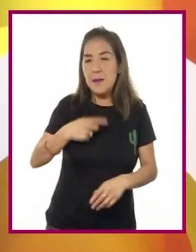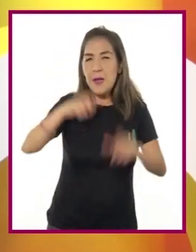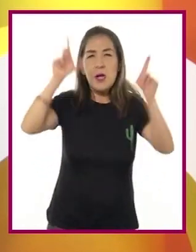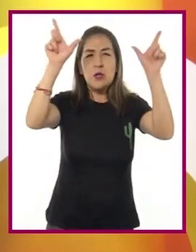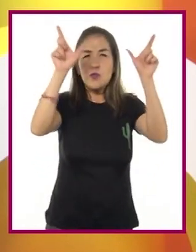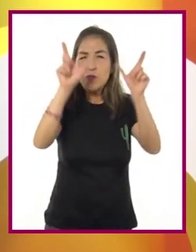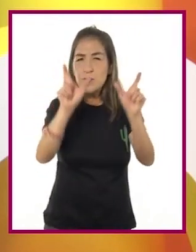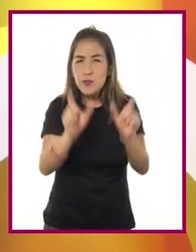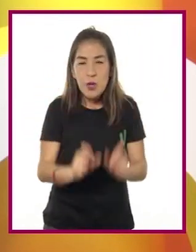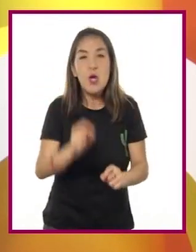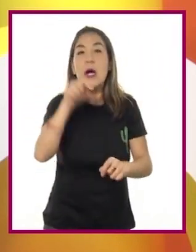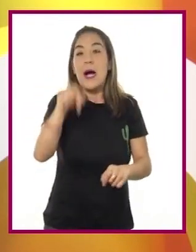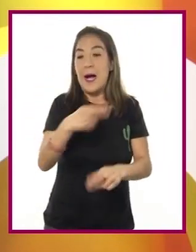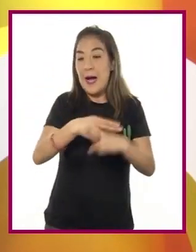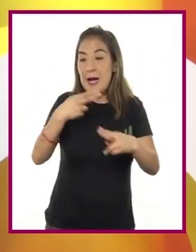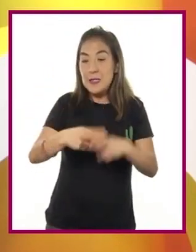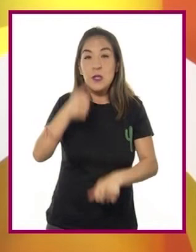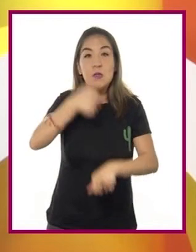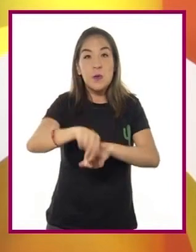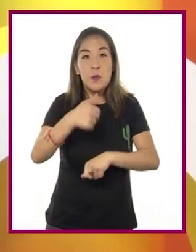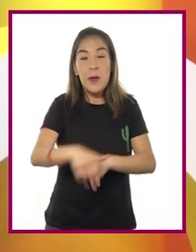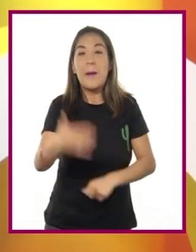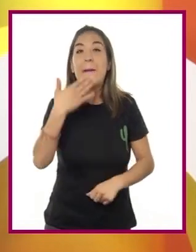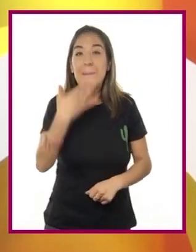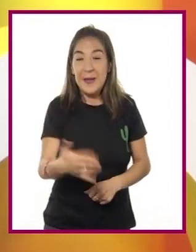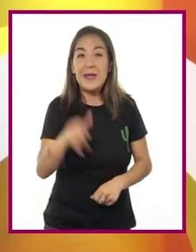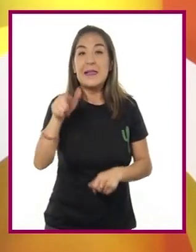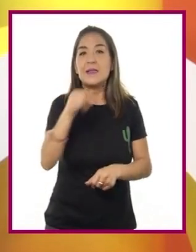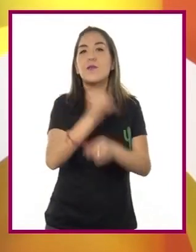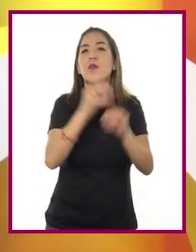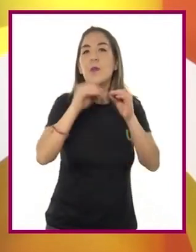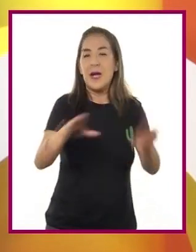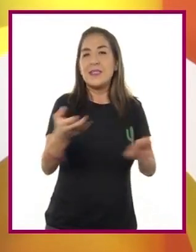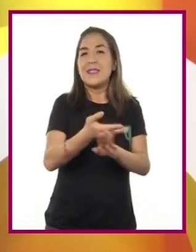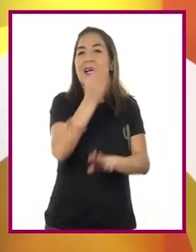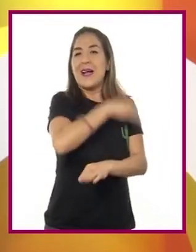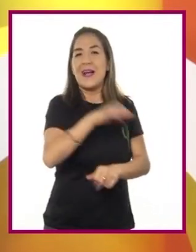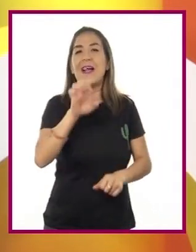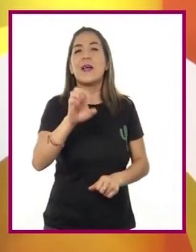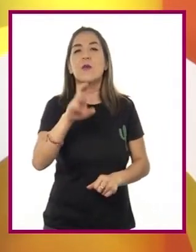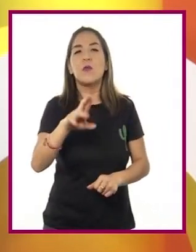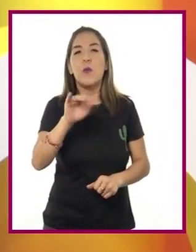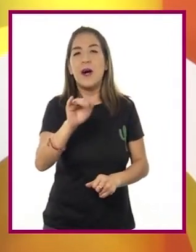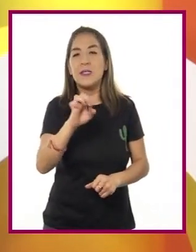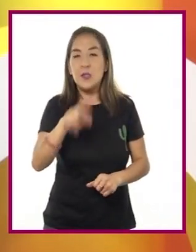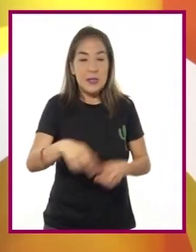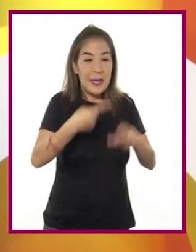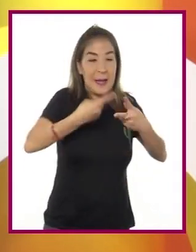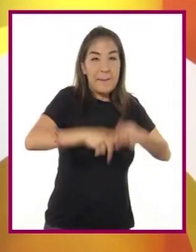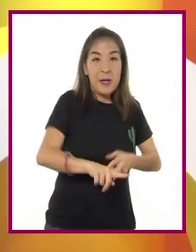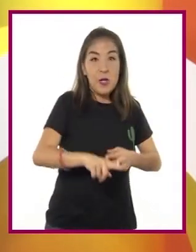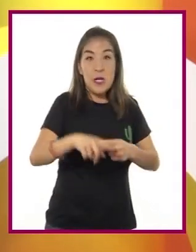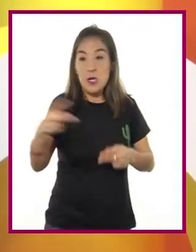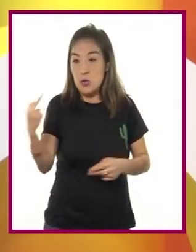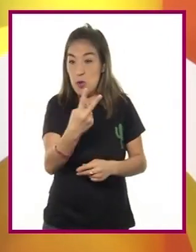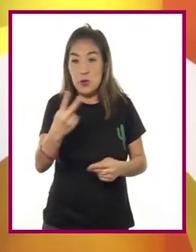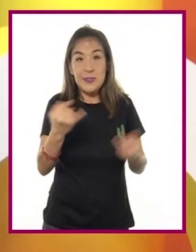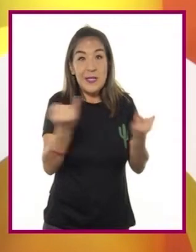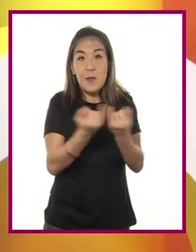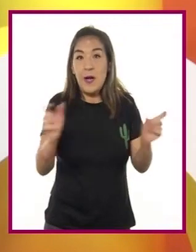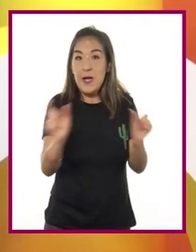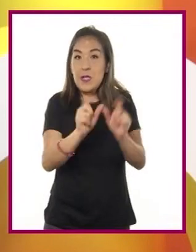esto lo lograremos sustituyendo el valor de la incógnita obtenida en la ecuación original. Si la igualdad se cumple, el